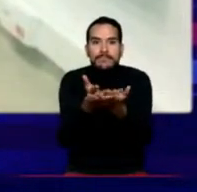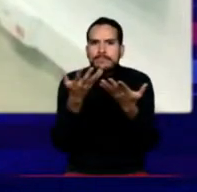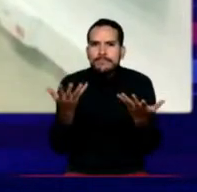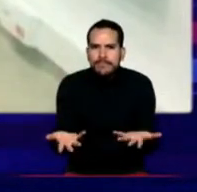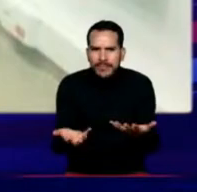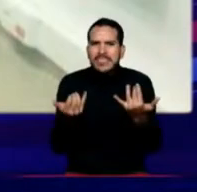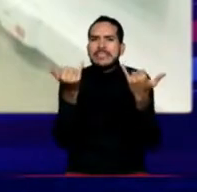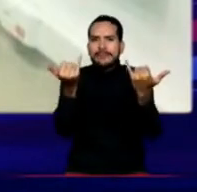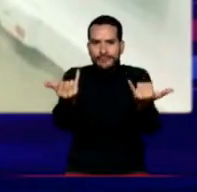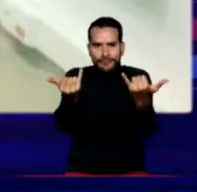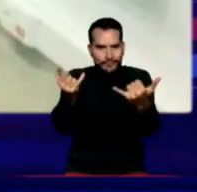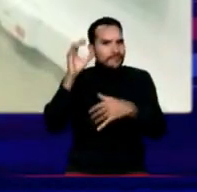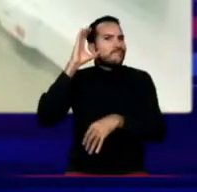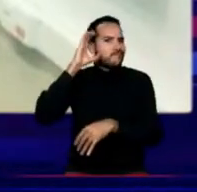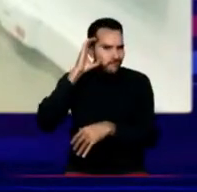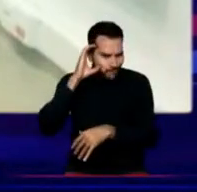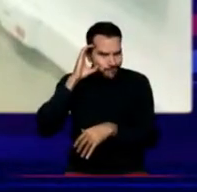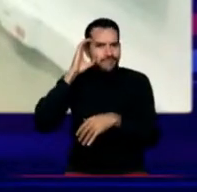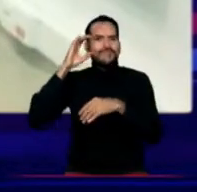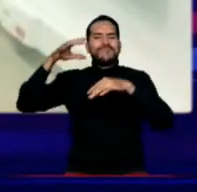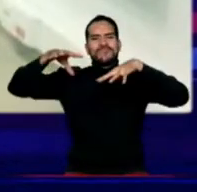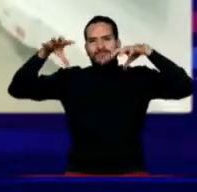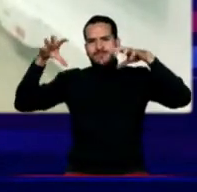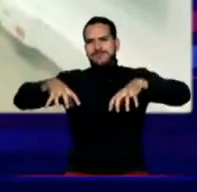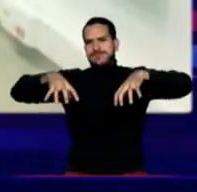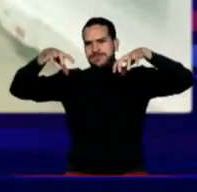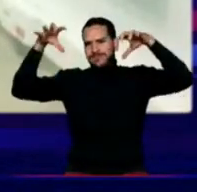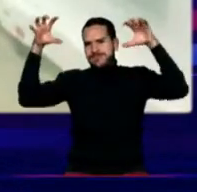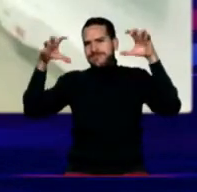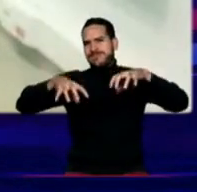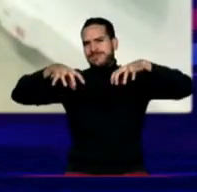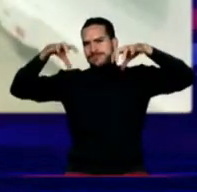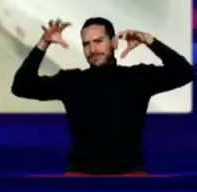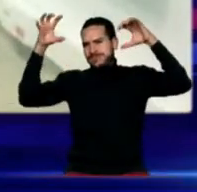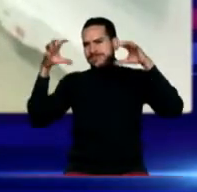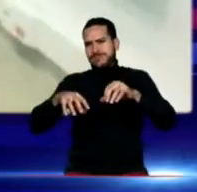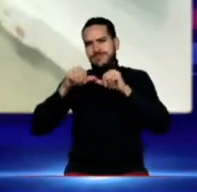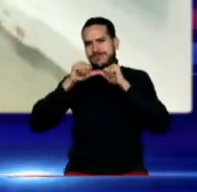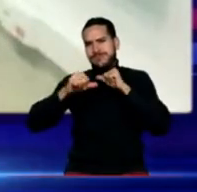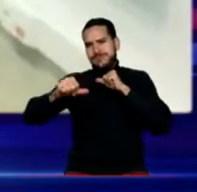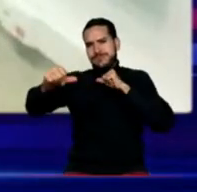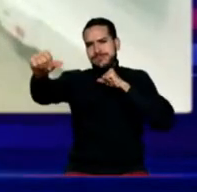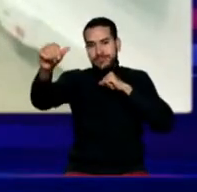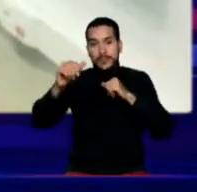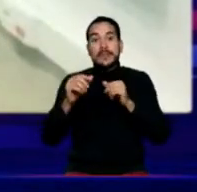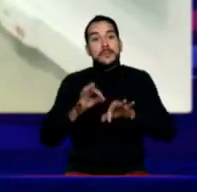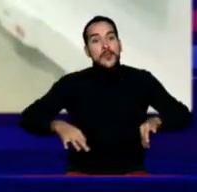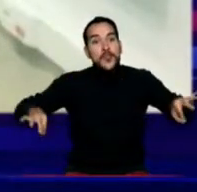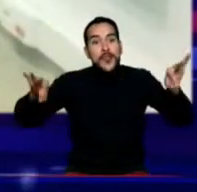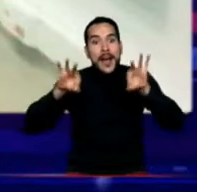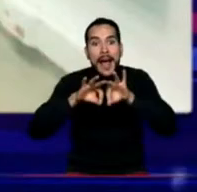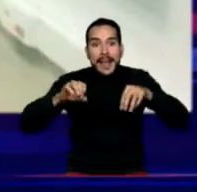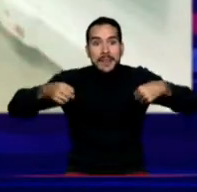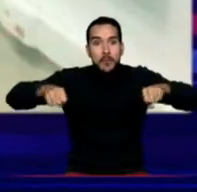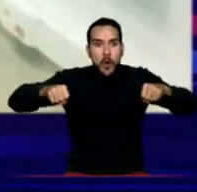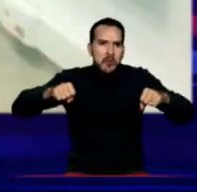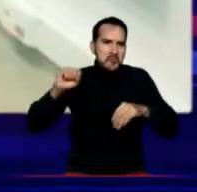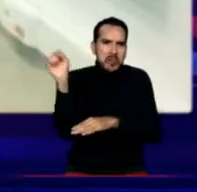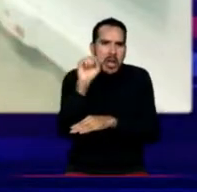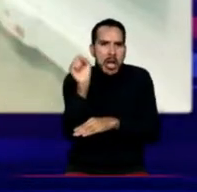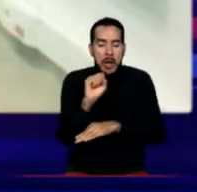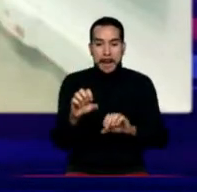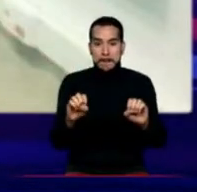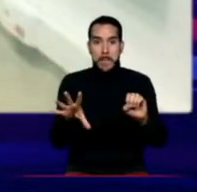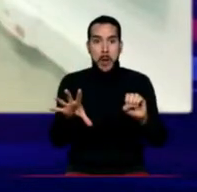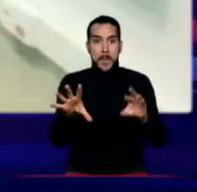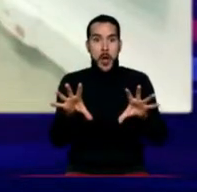de invierno, motivo por el cual conservar las distancias de seguridad, encender las luces para tener visibilidad y asimismo un